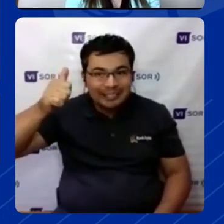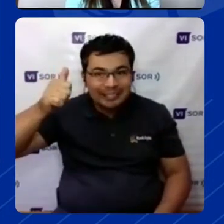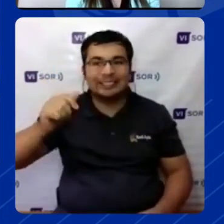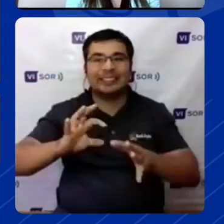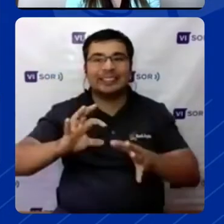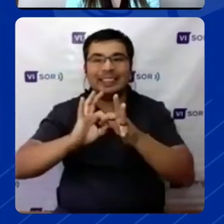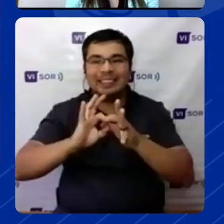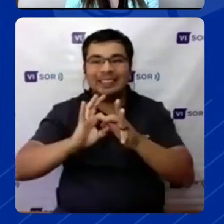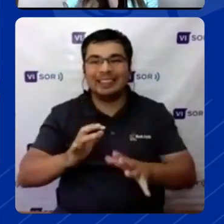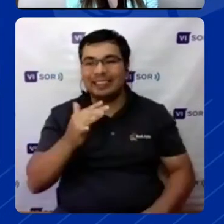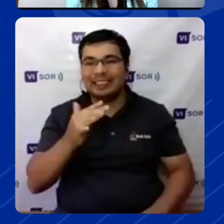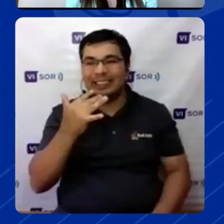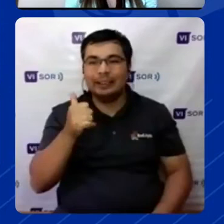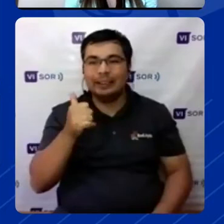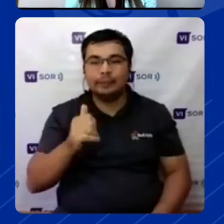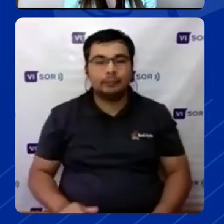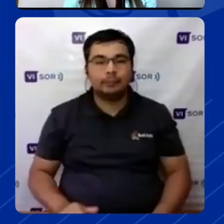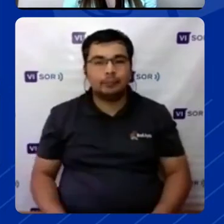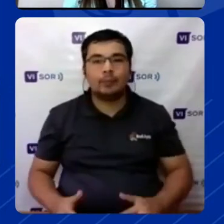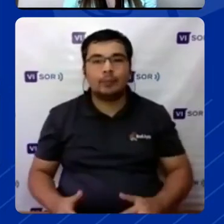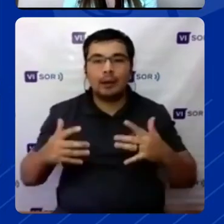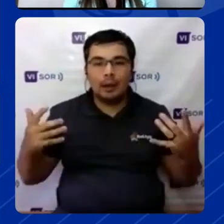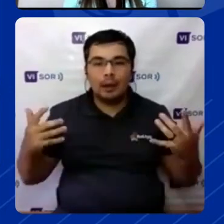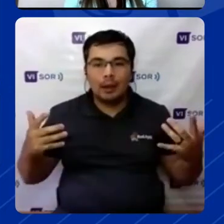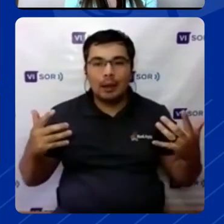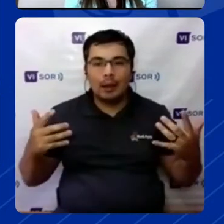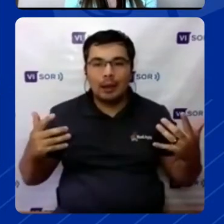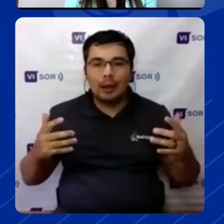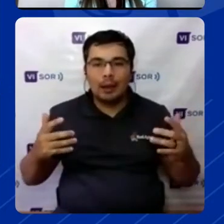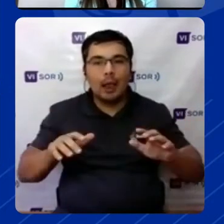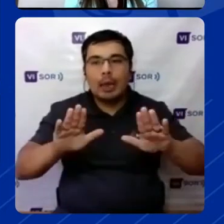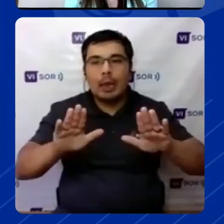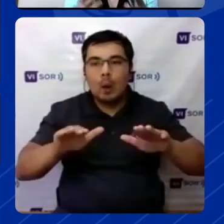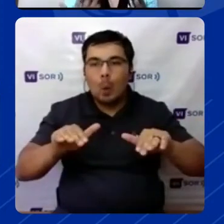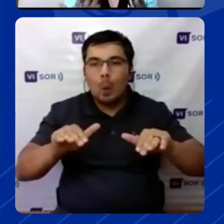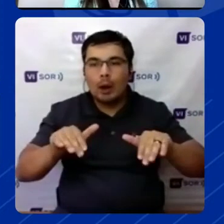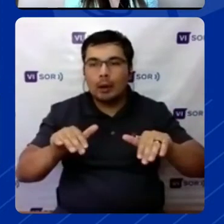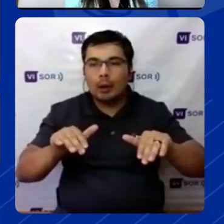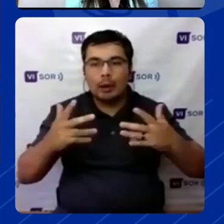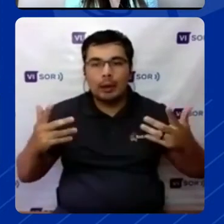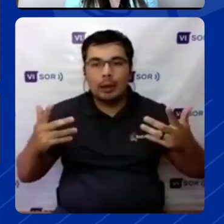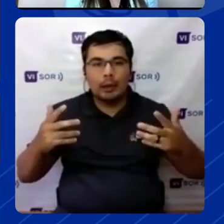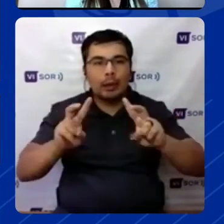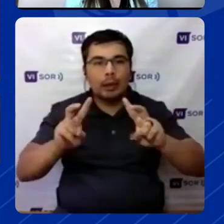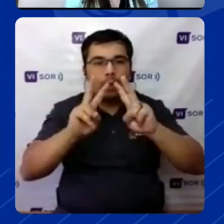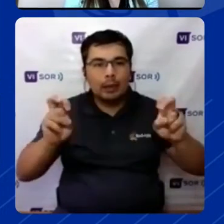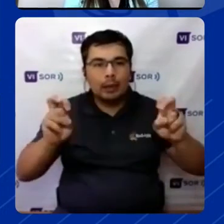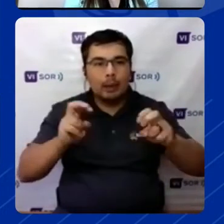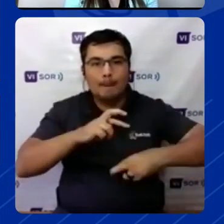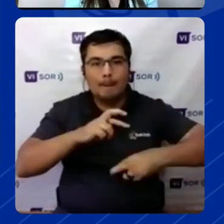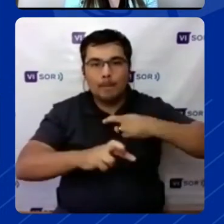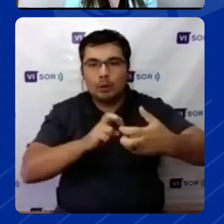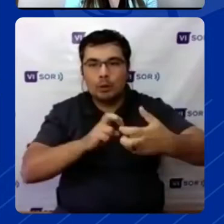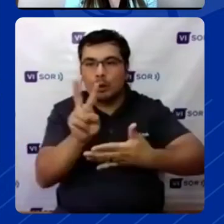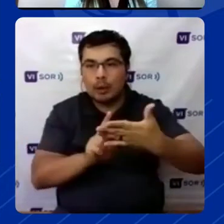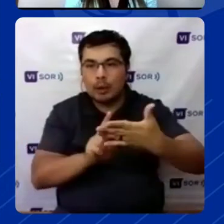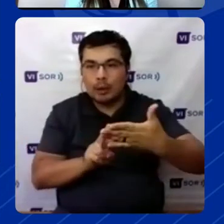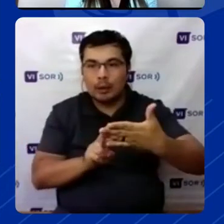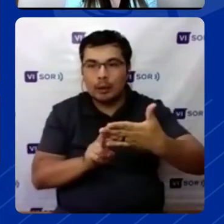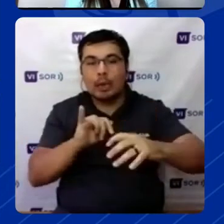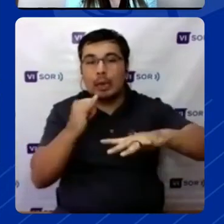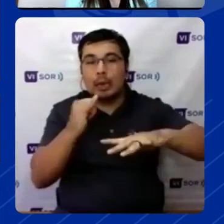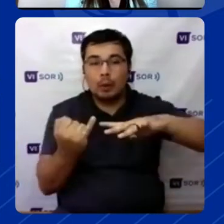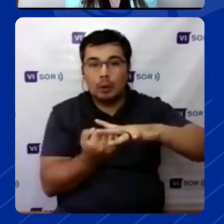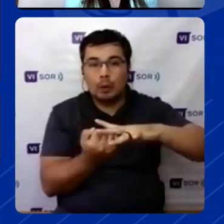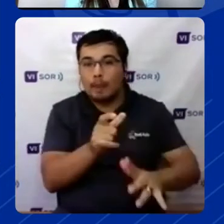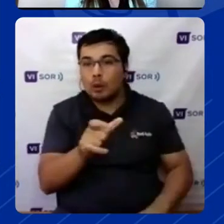Y al igual que en plena inclusión en el servicio, son personas con discapacidad intelectual quienes son los validadores